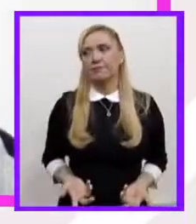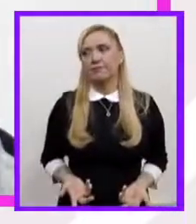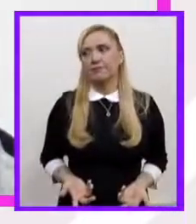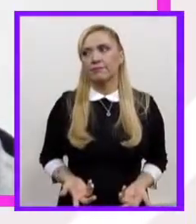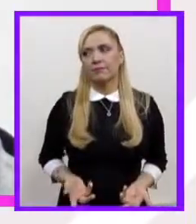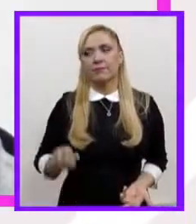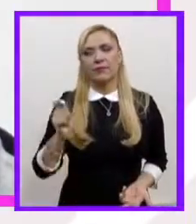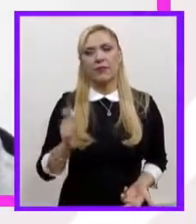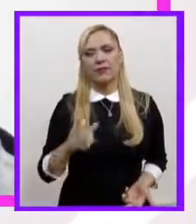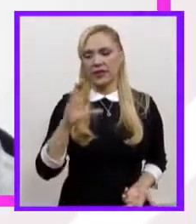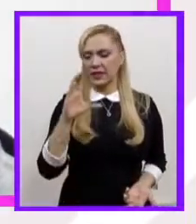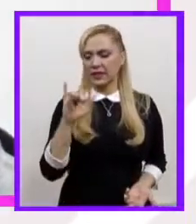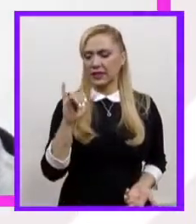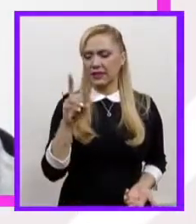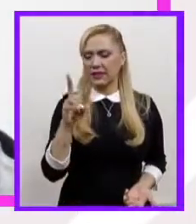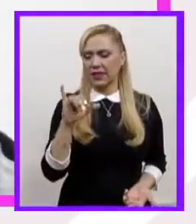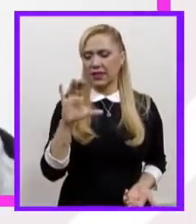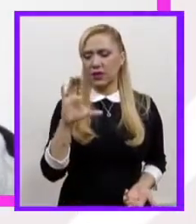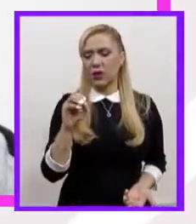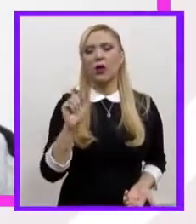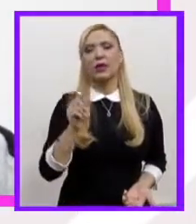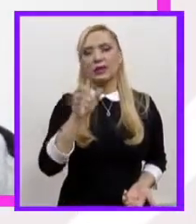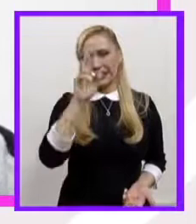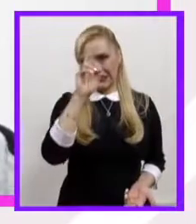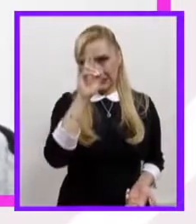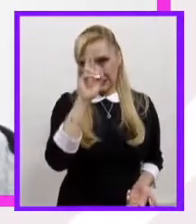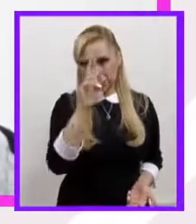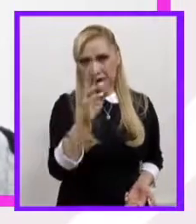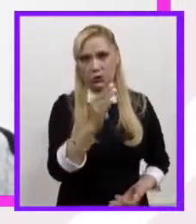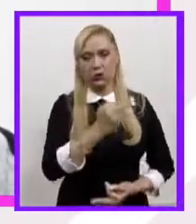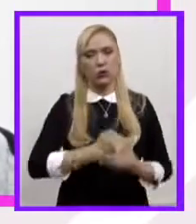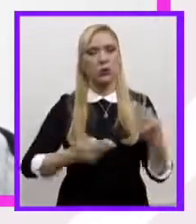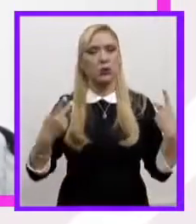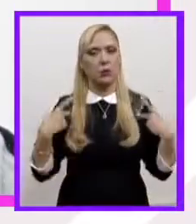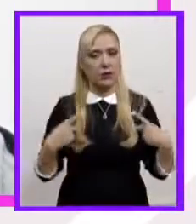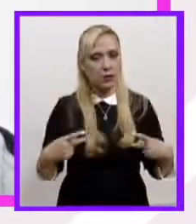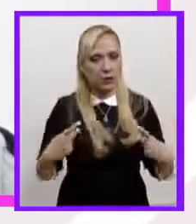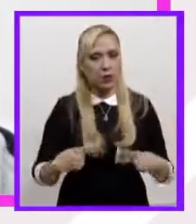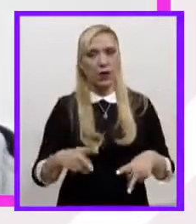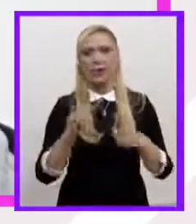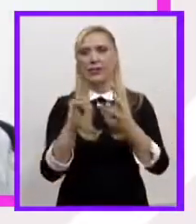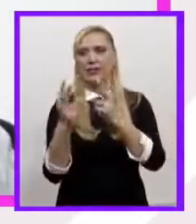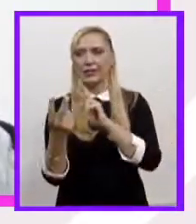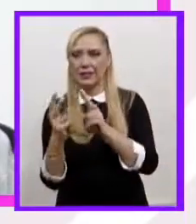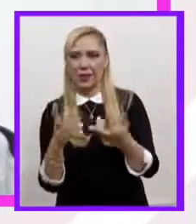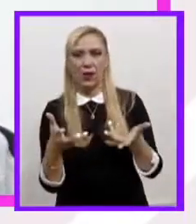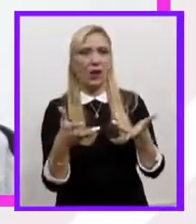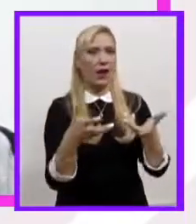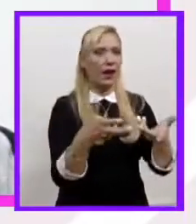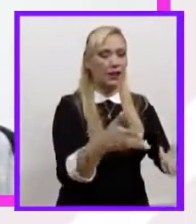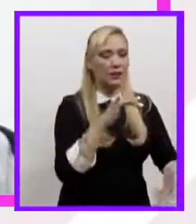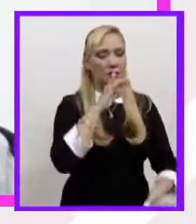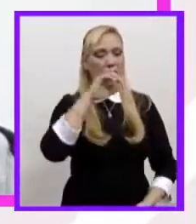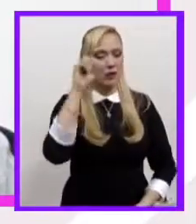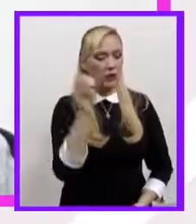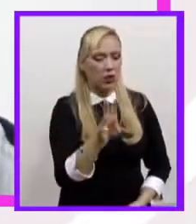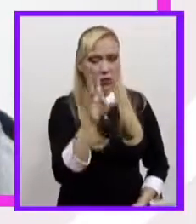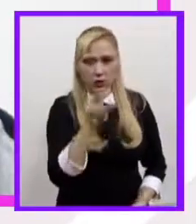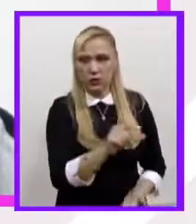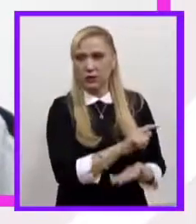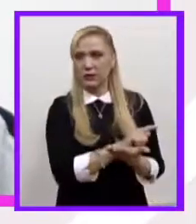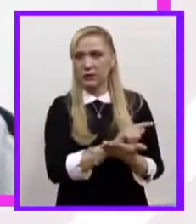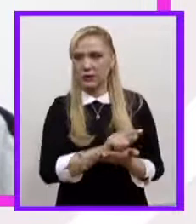es un marco normativo que podría ser muy noble. Sin embargo, es el típico marco normativo que se utiliza para